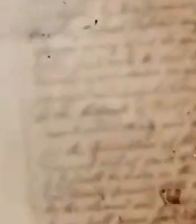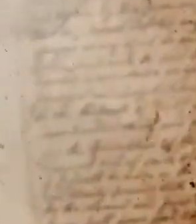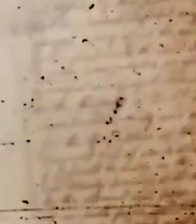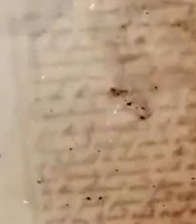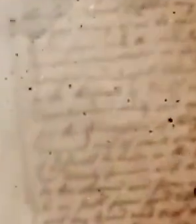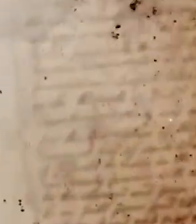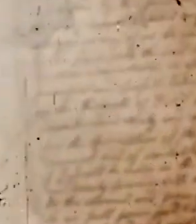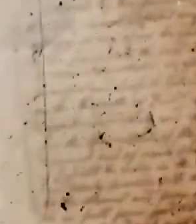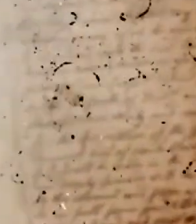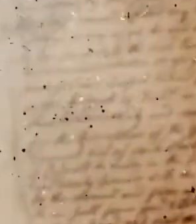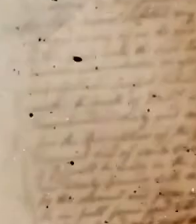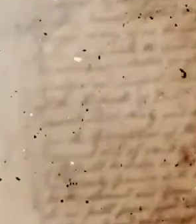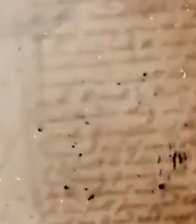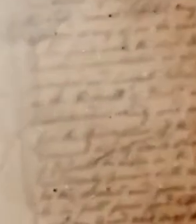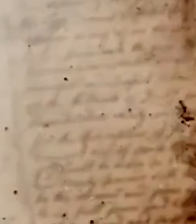¡Gracias!